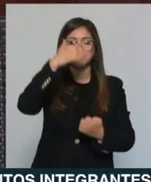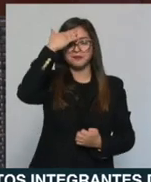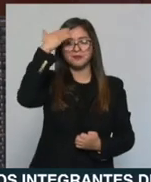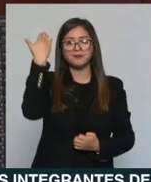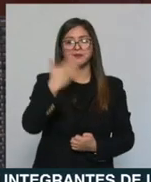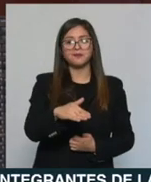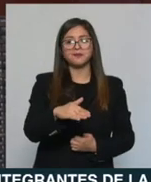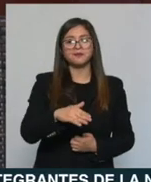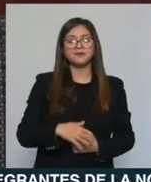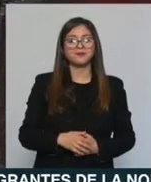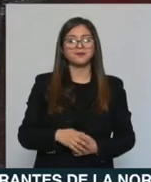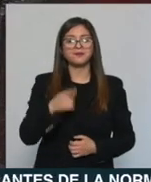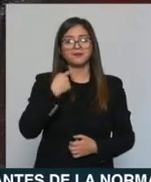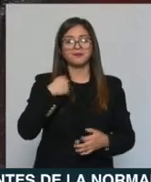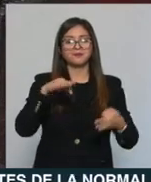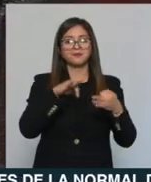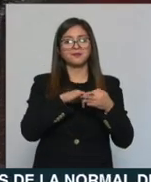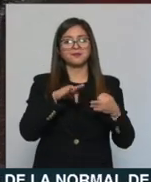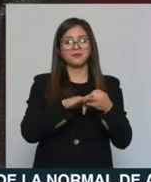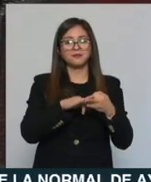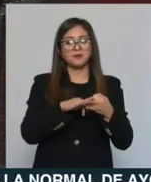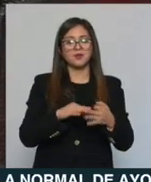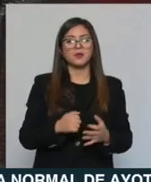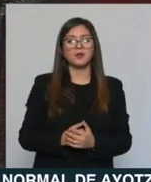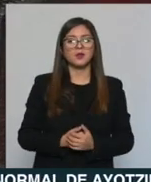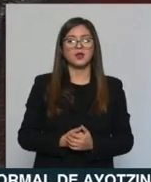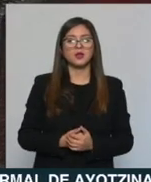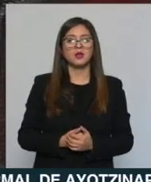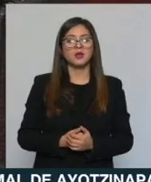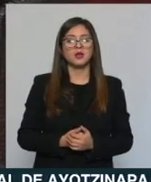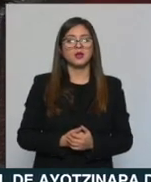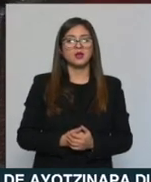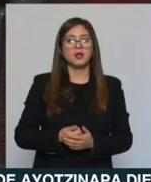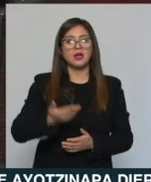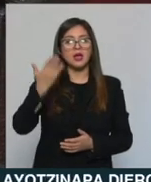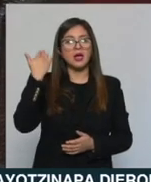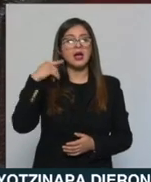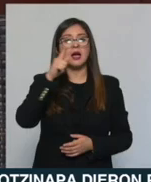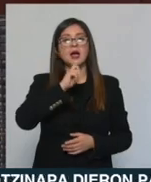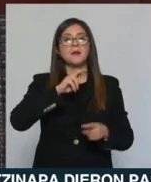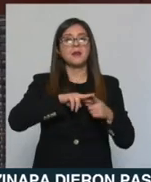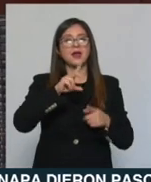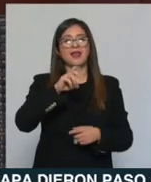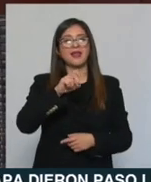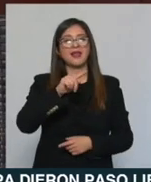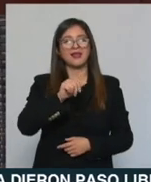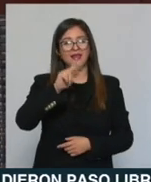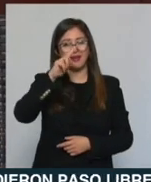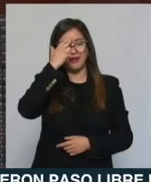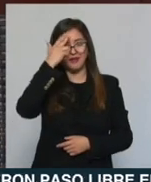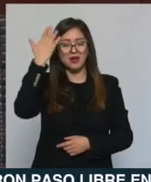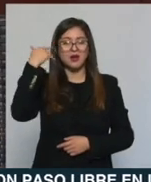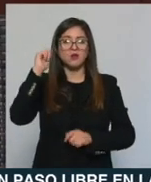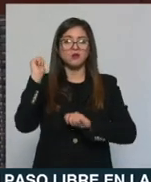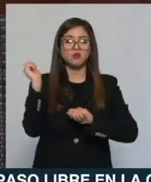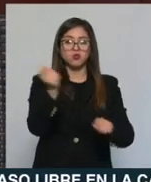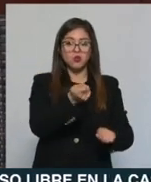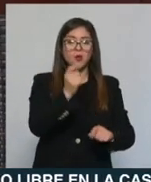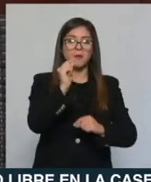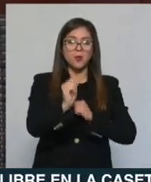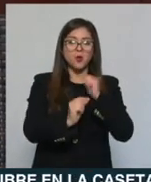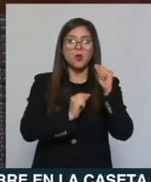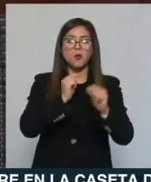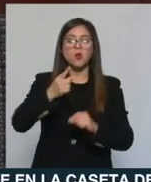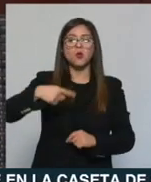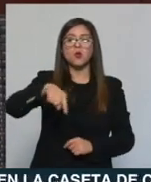ya cerquita de aquí, el Frainano, por Arquedelta, en estos lugares han estado. Entonces, vamos a conocer cuáles